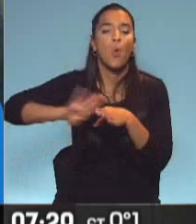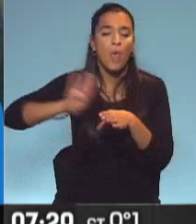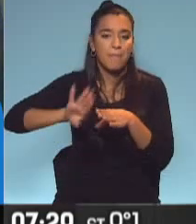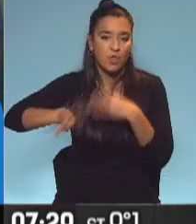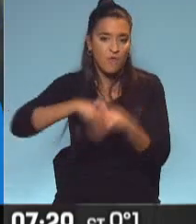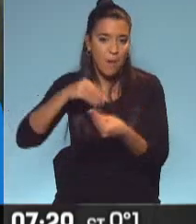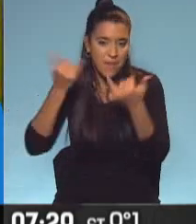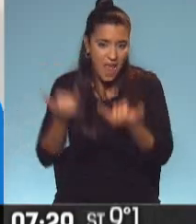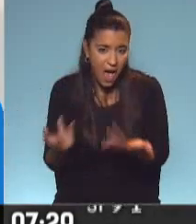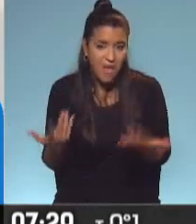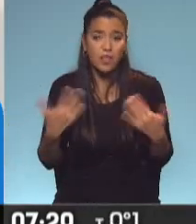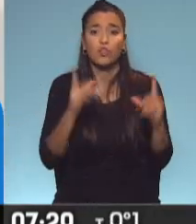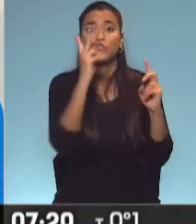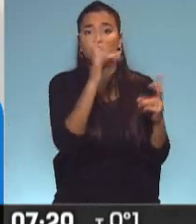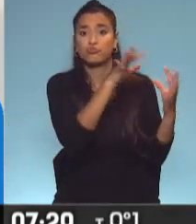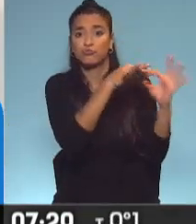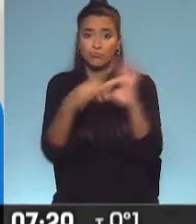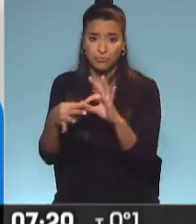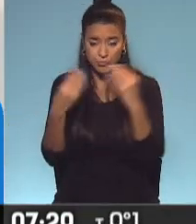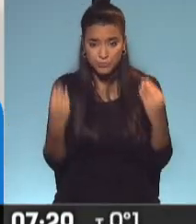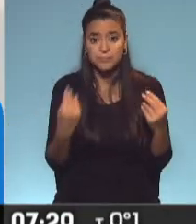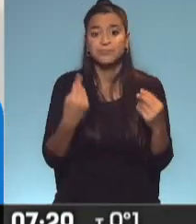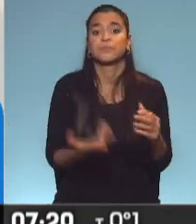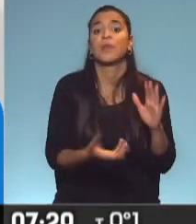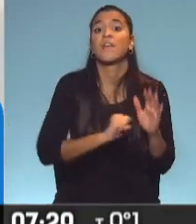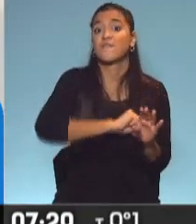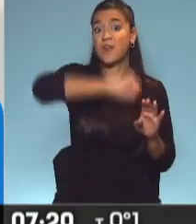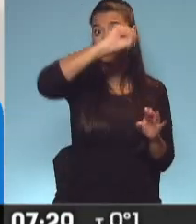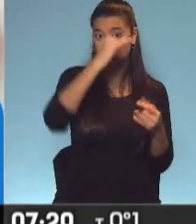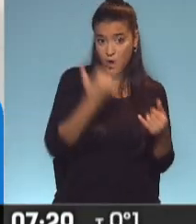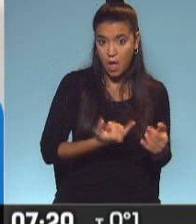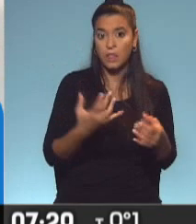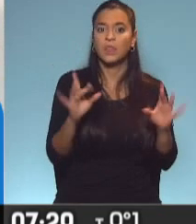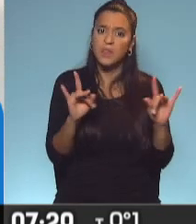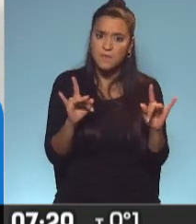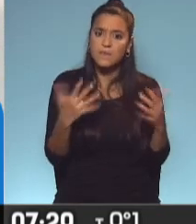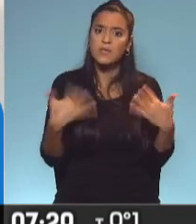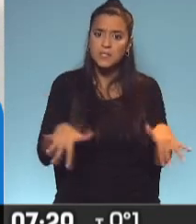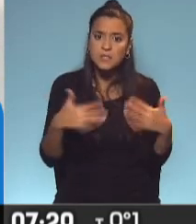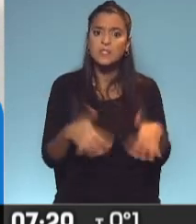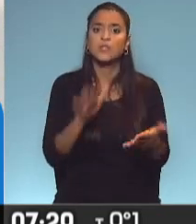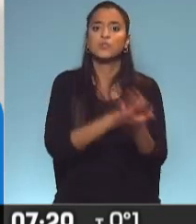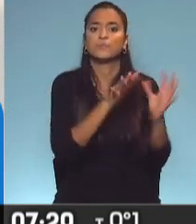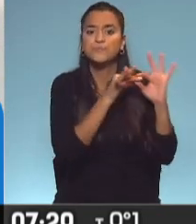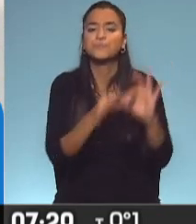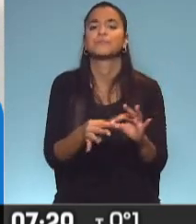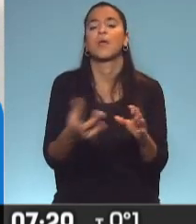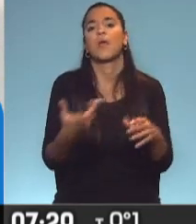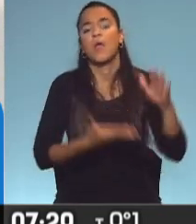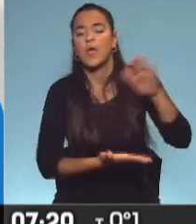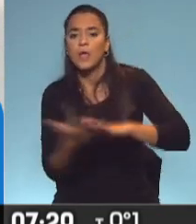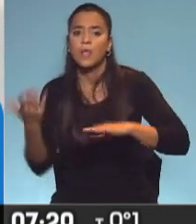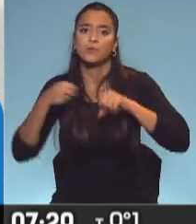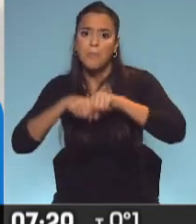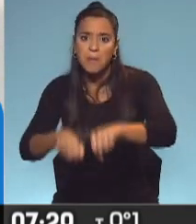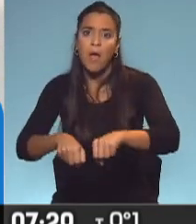familia. Las 2 cosas están vinculadas, porque como ha crecido la inflación, como cuesta más lo que tiene que ver con ir al supermercado, ir al